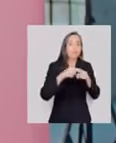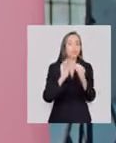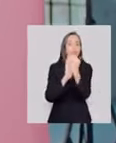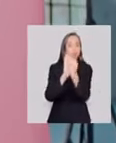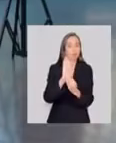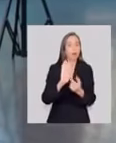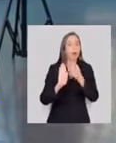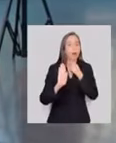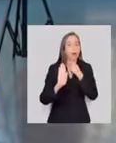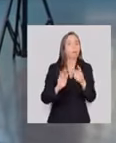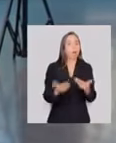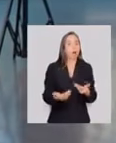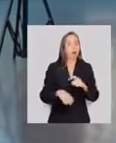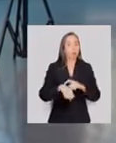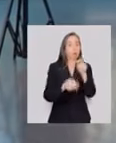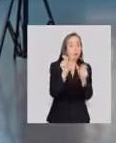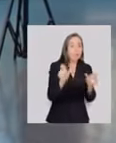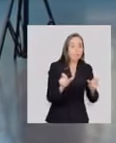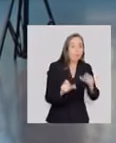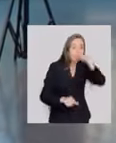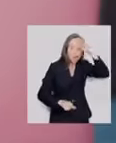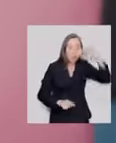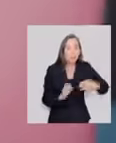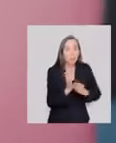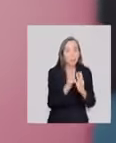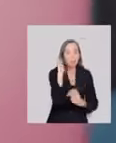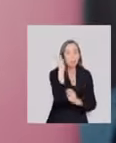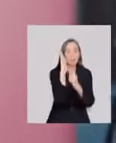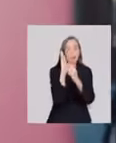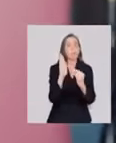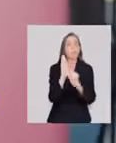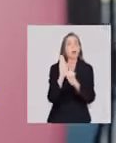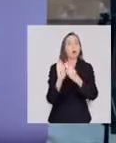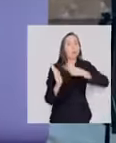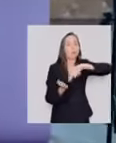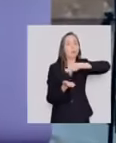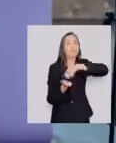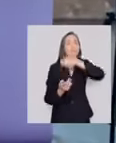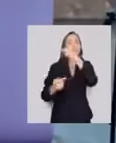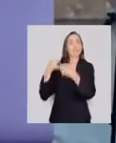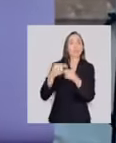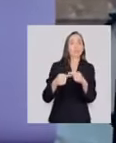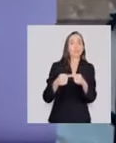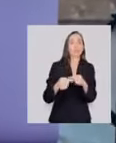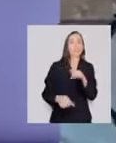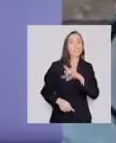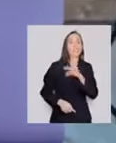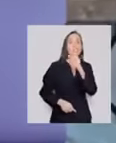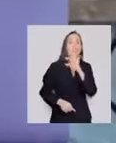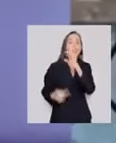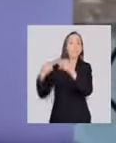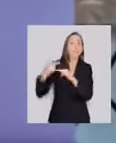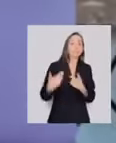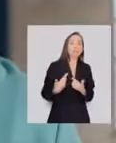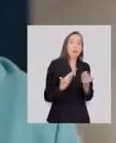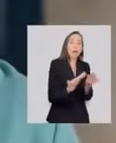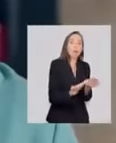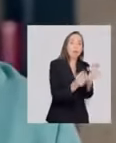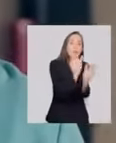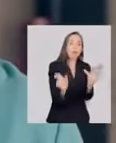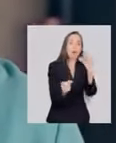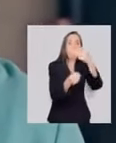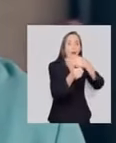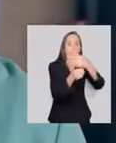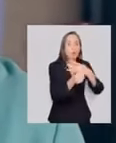estén garantizados. Es el momento que quienes venimos desde abajo pongamos la firma en la historia. Tenemos una deuda histórica con nuestros adultos mayores.